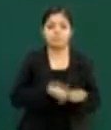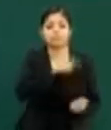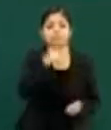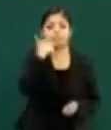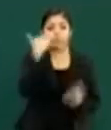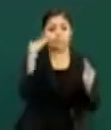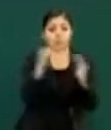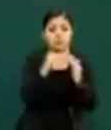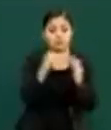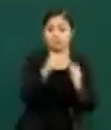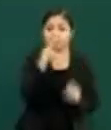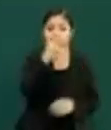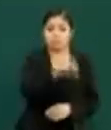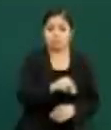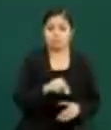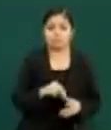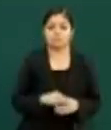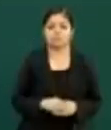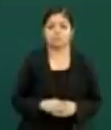habitacionales.